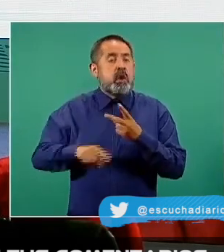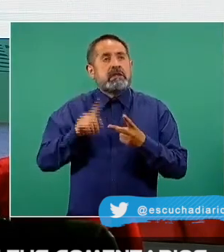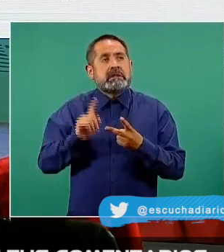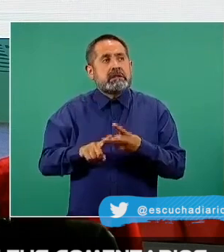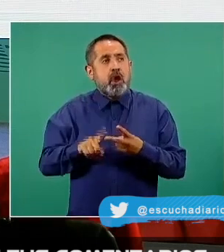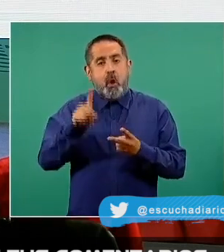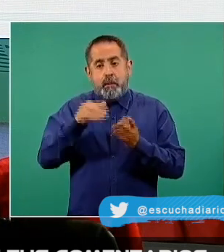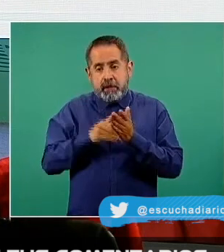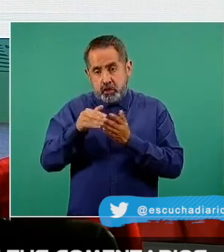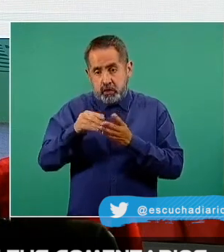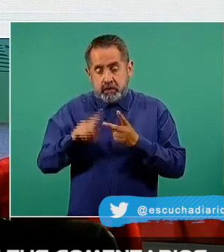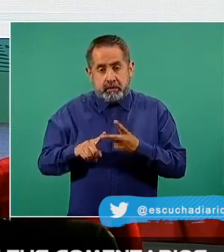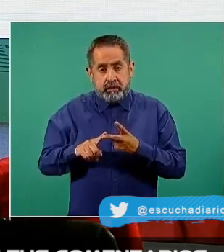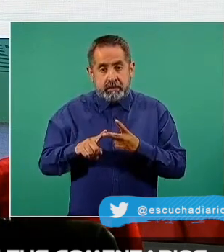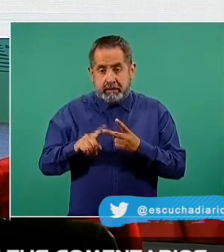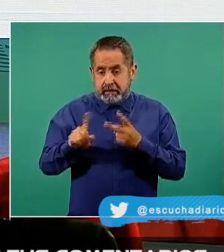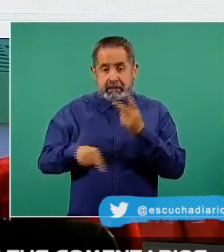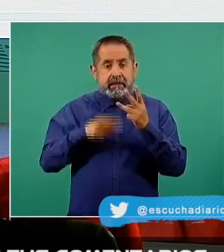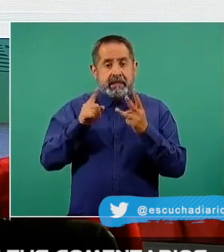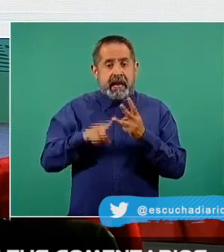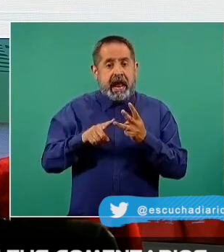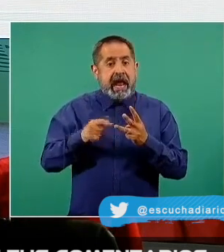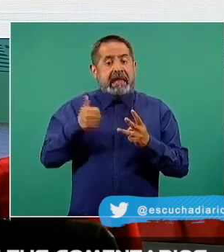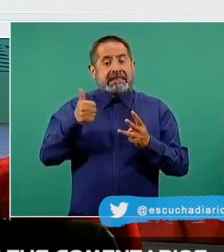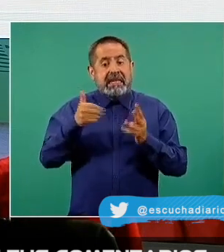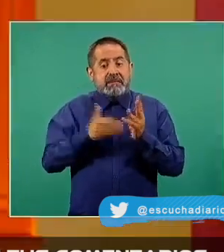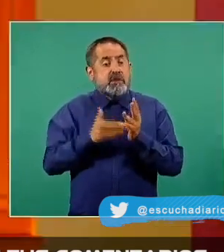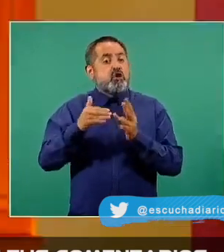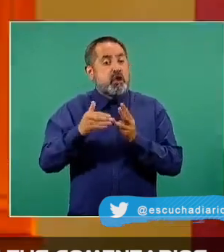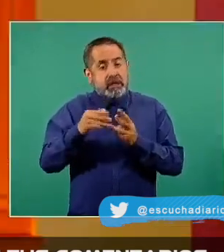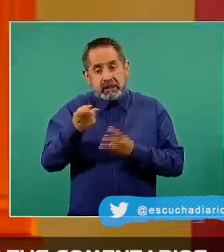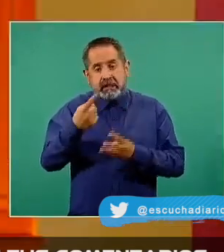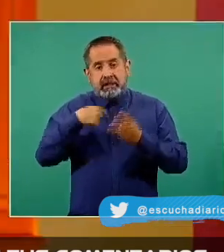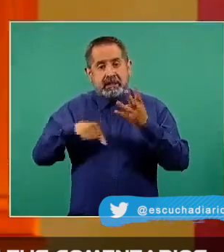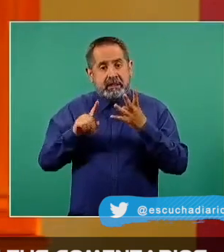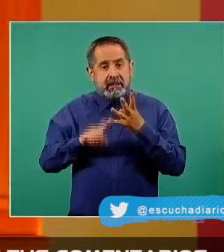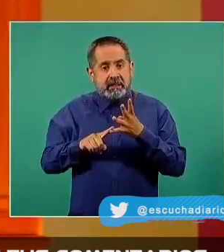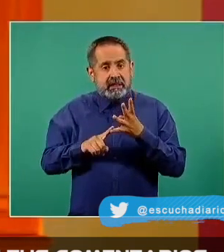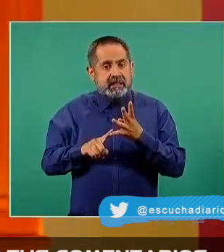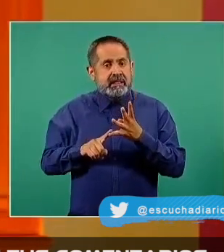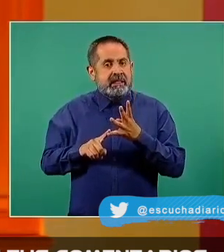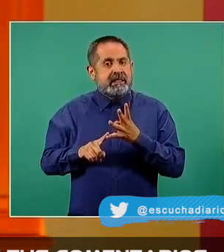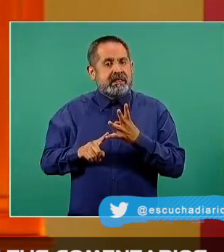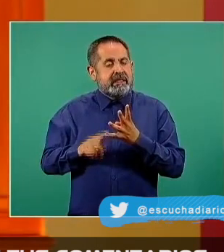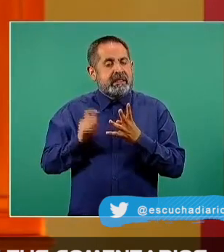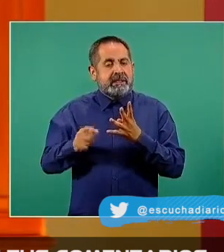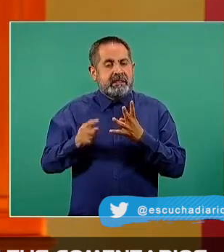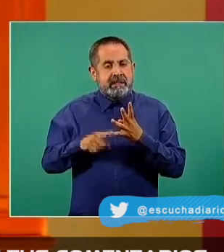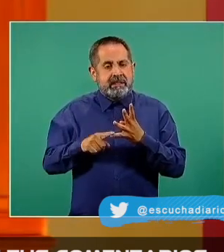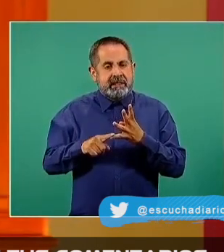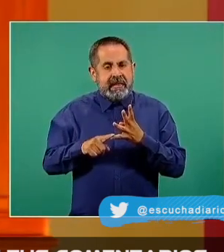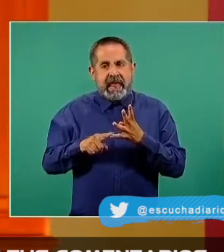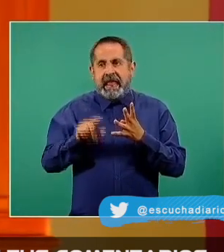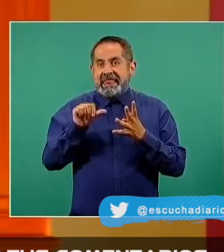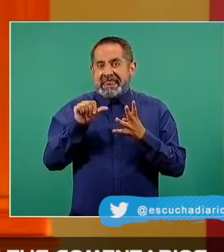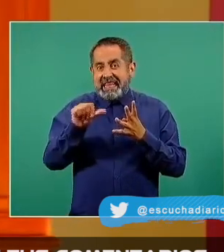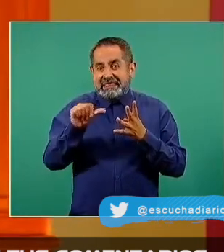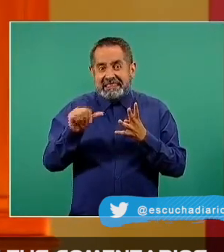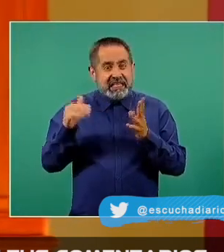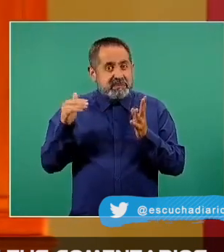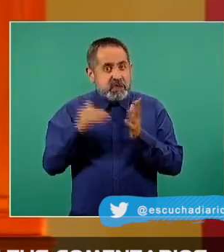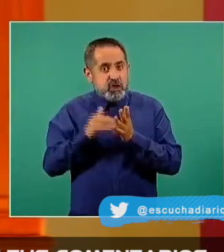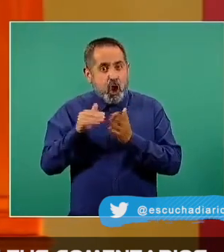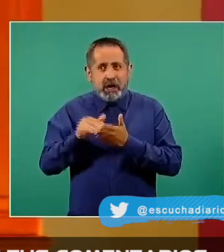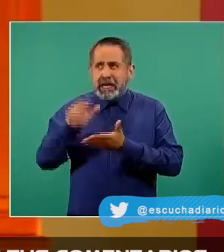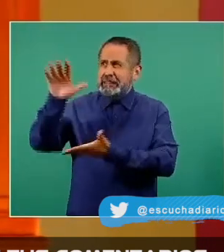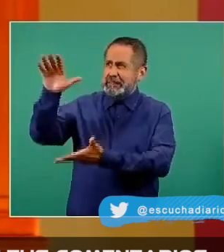seguíamos con 1,000,000, pero enseguida tendríamos 6 millones y luego ya el restante de 16 millones.